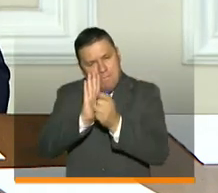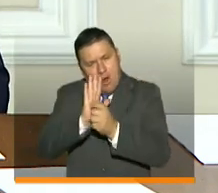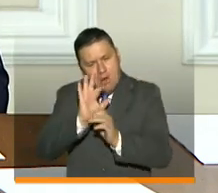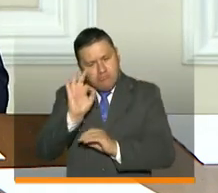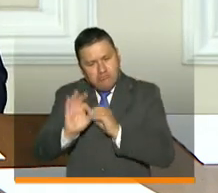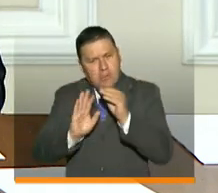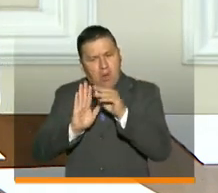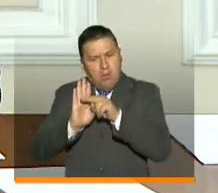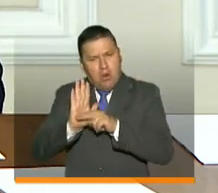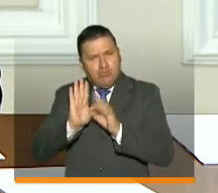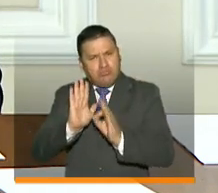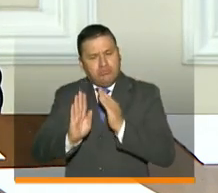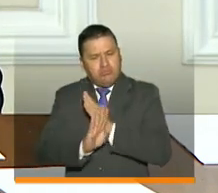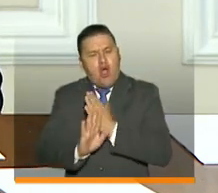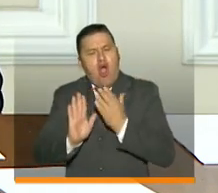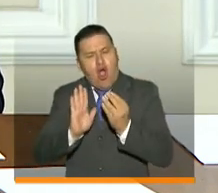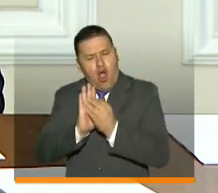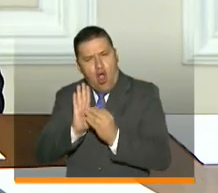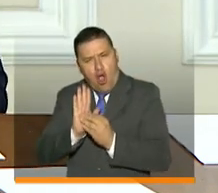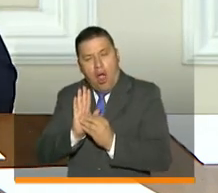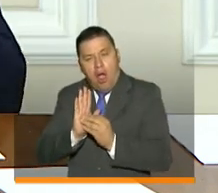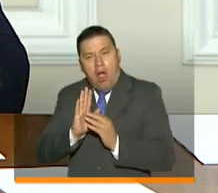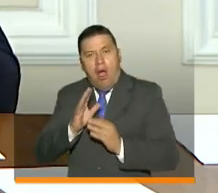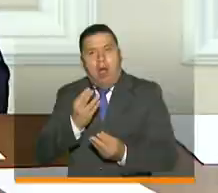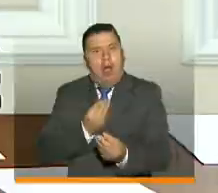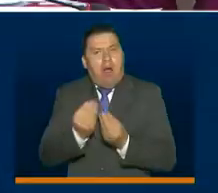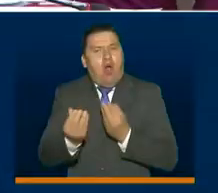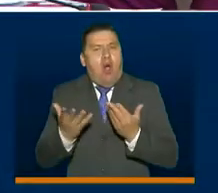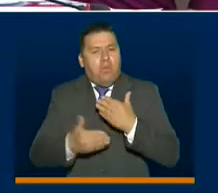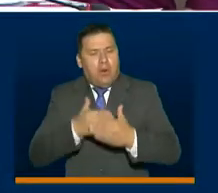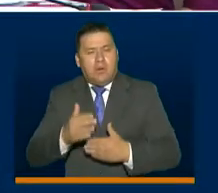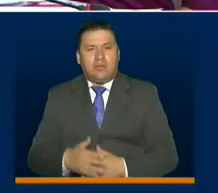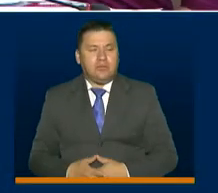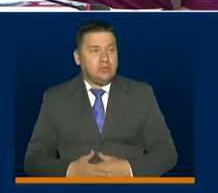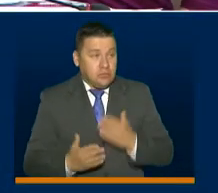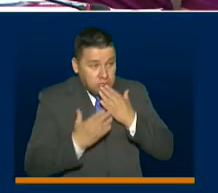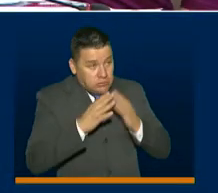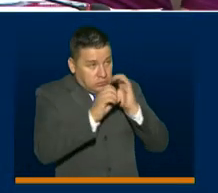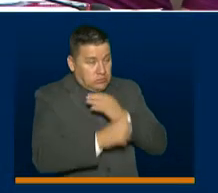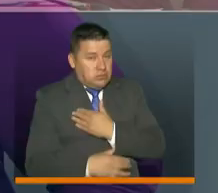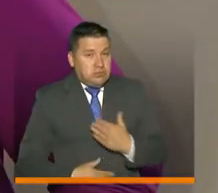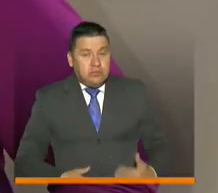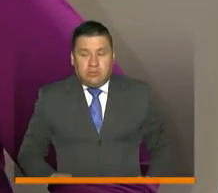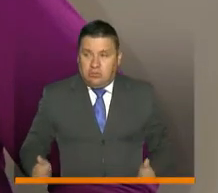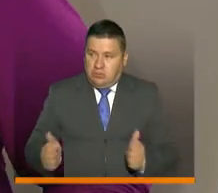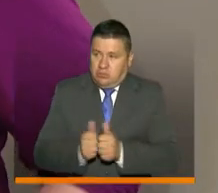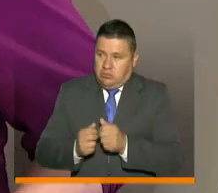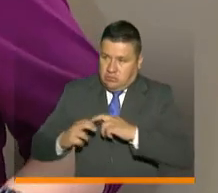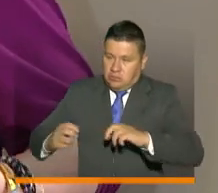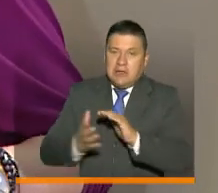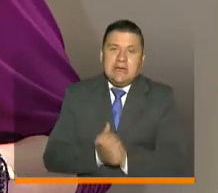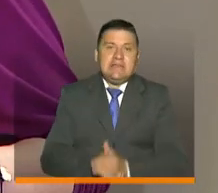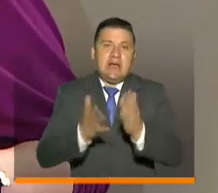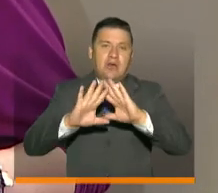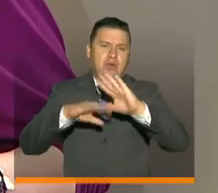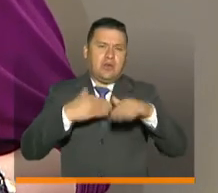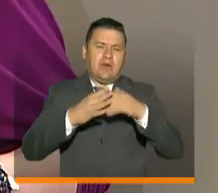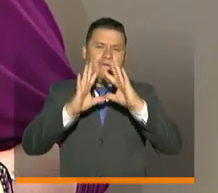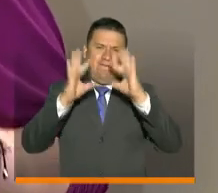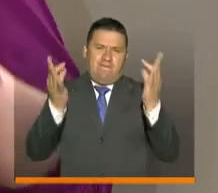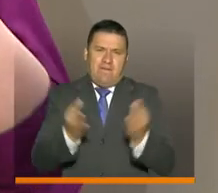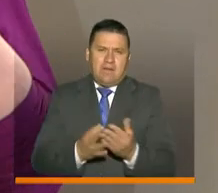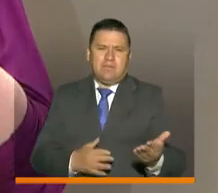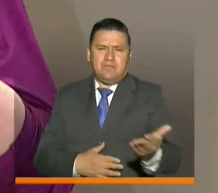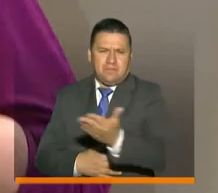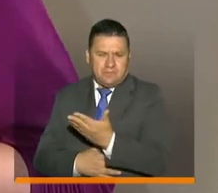diseñado los protocolos y cómo encaja dentro del modelo de alternancia. Ministra. Buenas noches, presidente, compañeros. Un saludo a todas las familias también que están